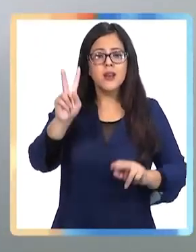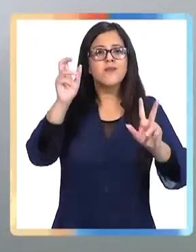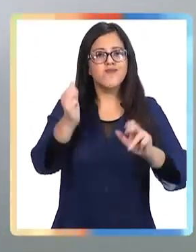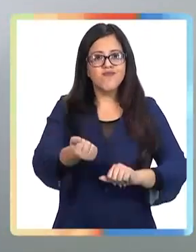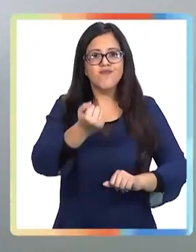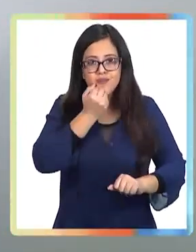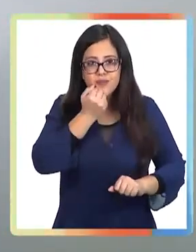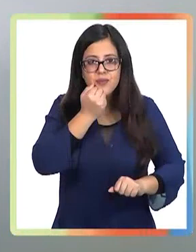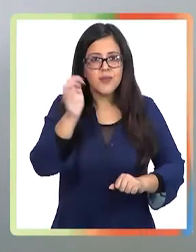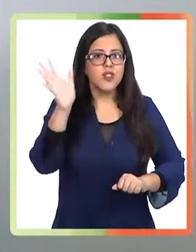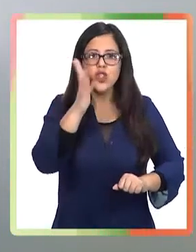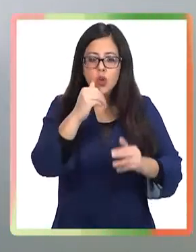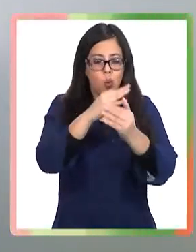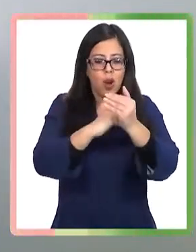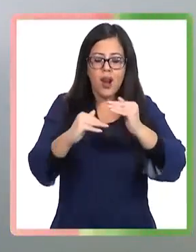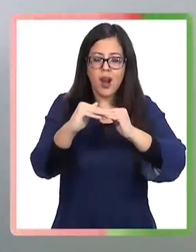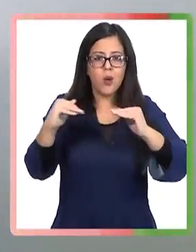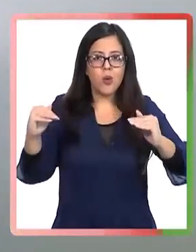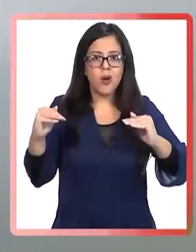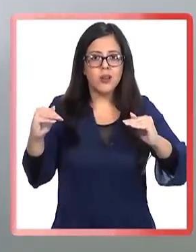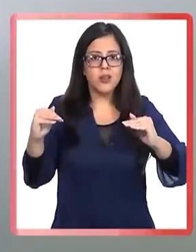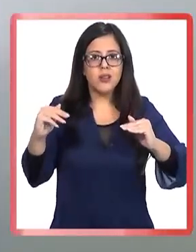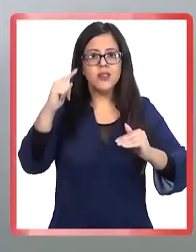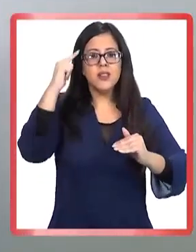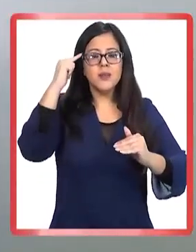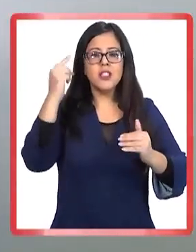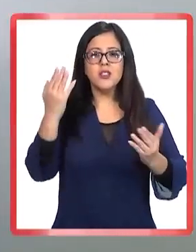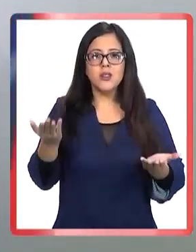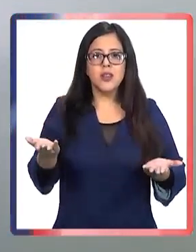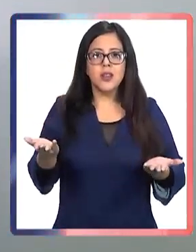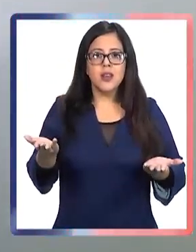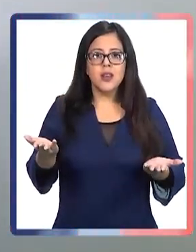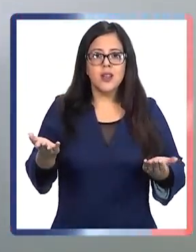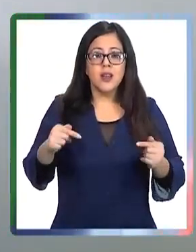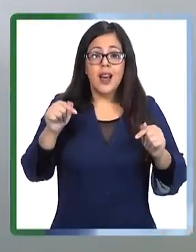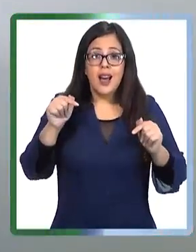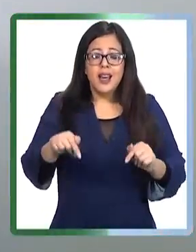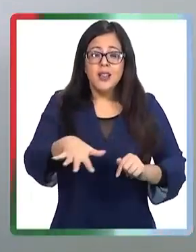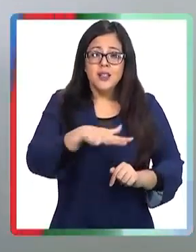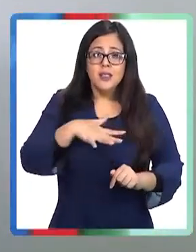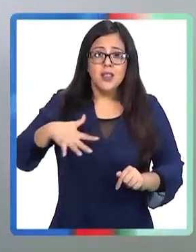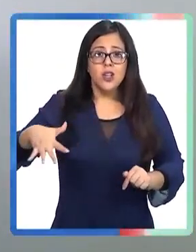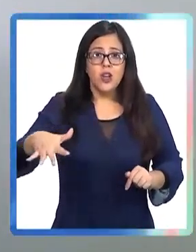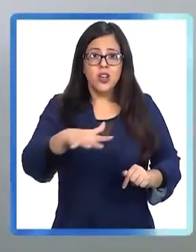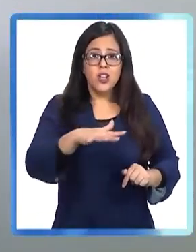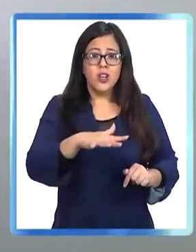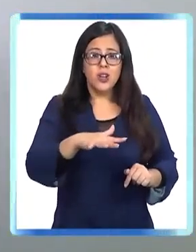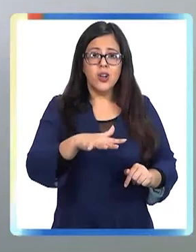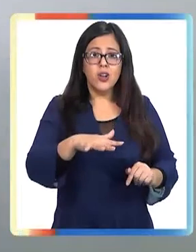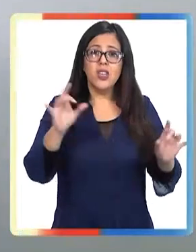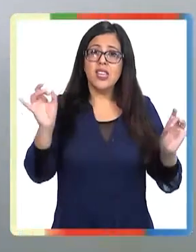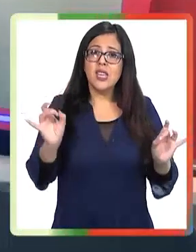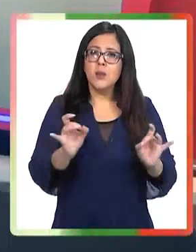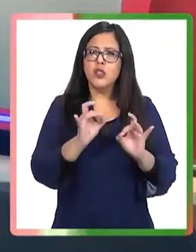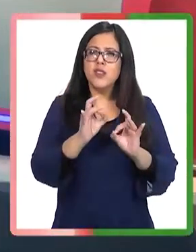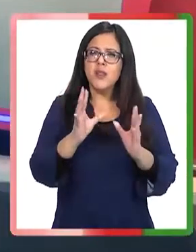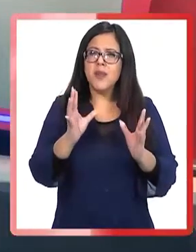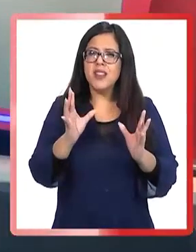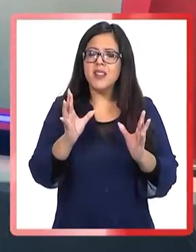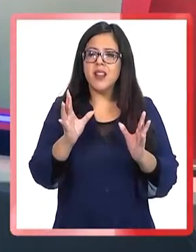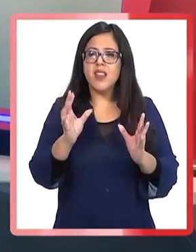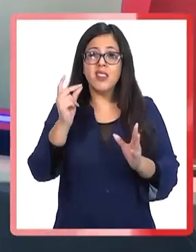mirada errada, creo que no hay proporcionalidad, creo que hay una situación que tal vez sea ideológica,